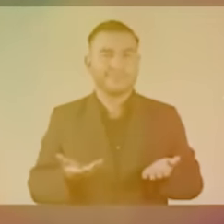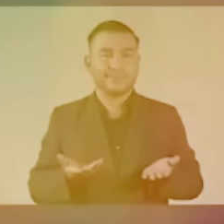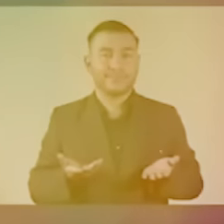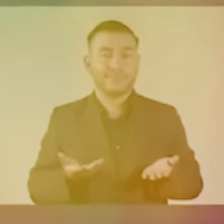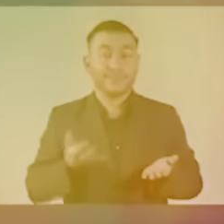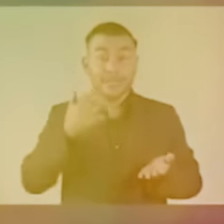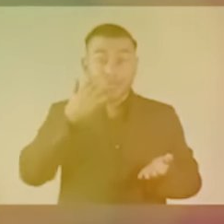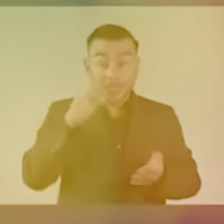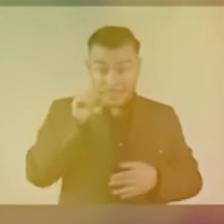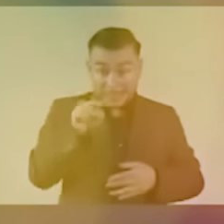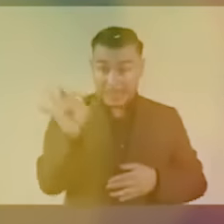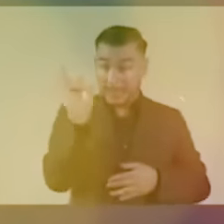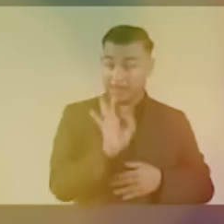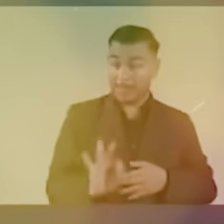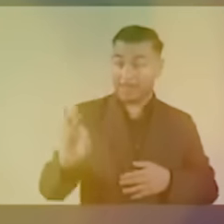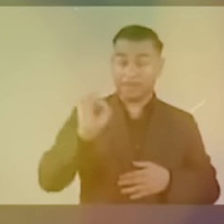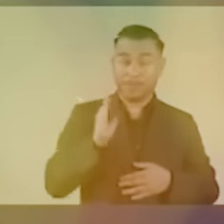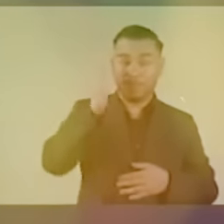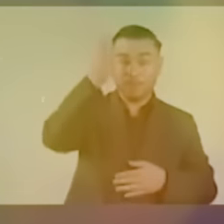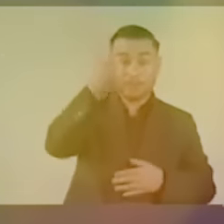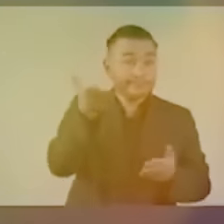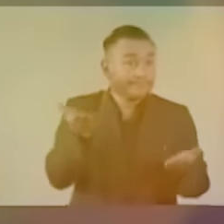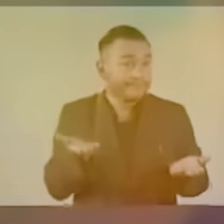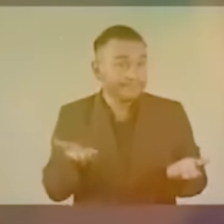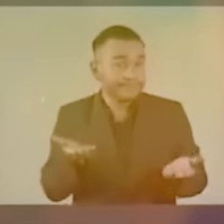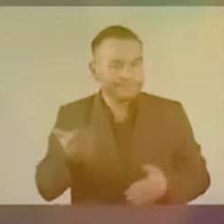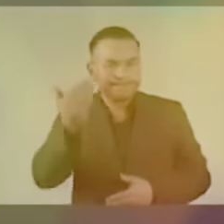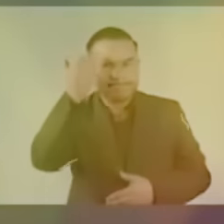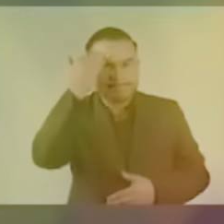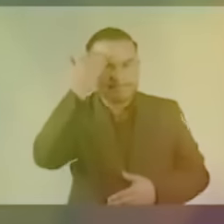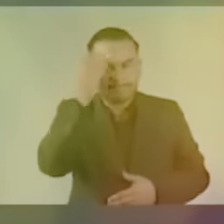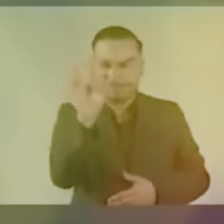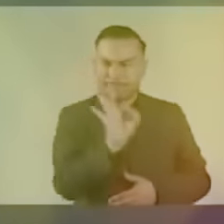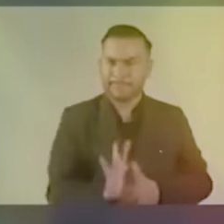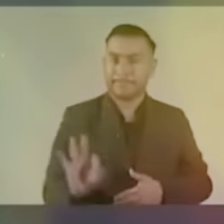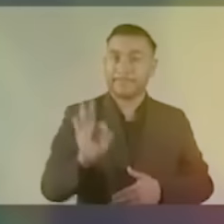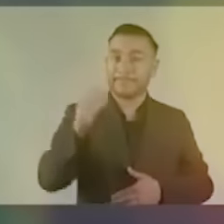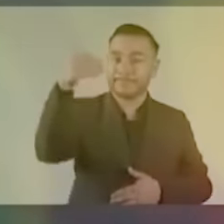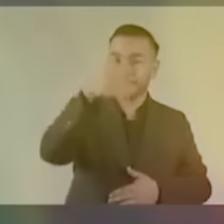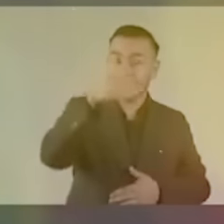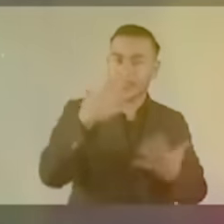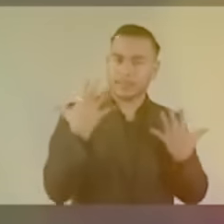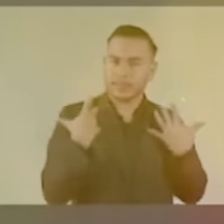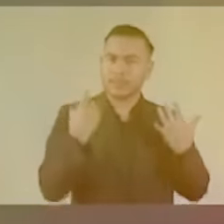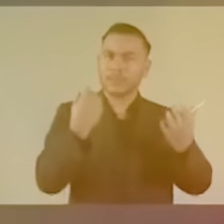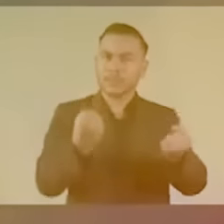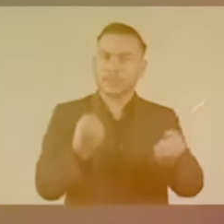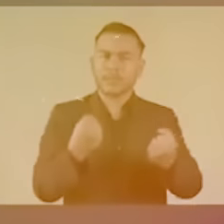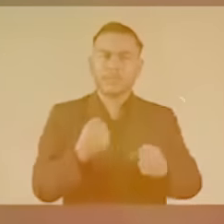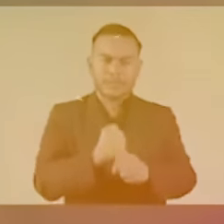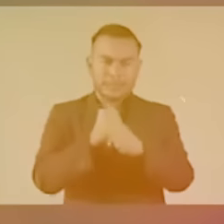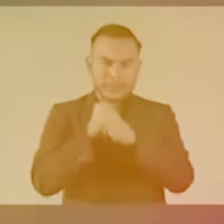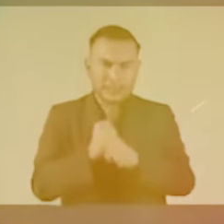¿Acaso no merece lo mejor para su futuro? ¿Acaso no merece la mejor educación, la mejor salud, tener seguridad,